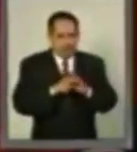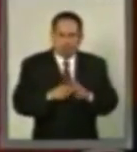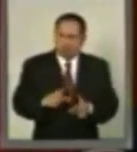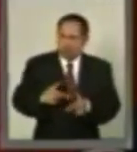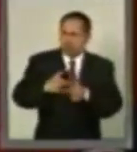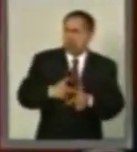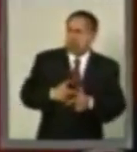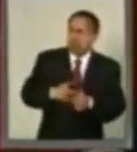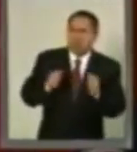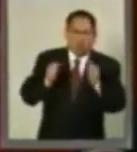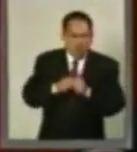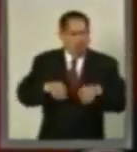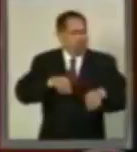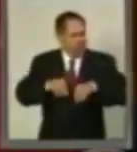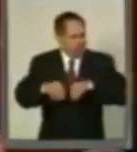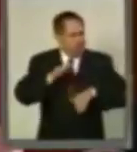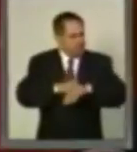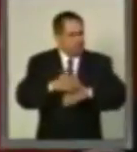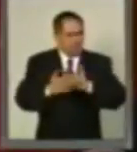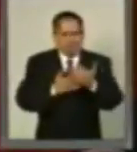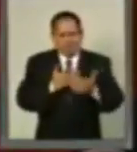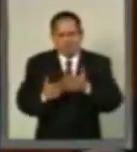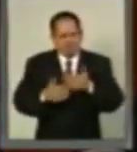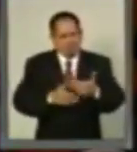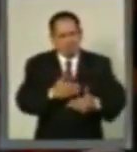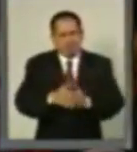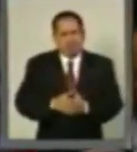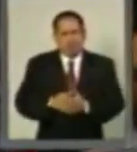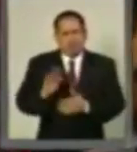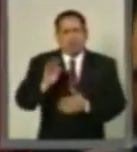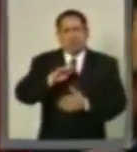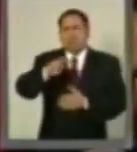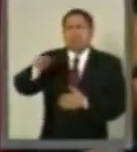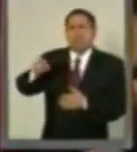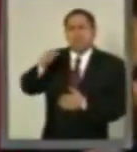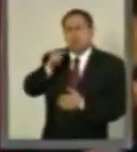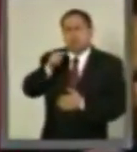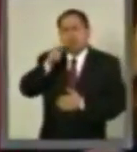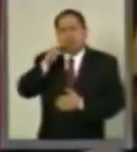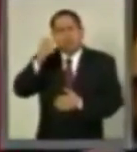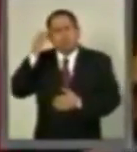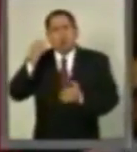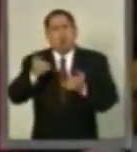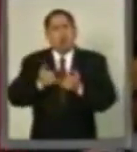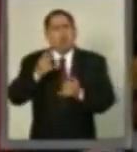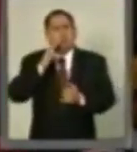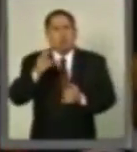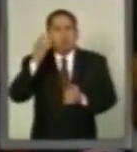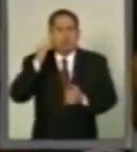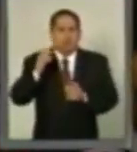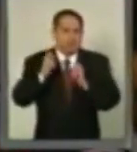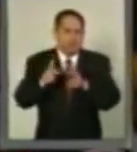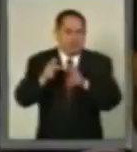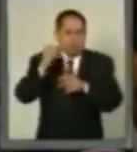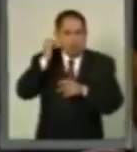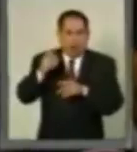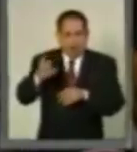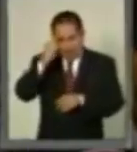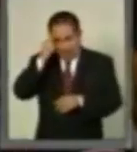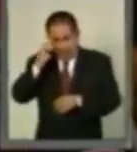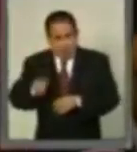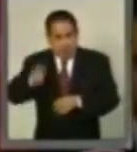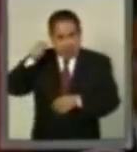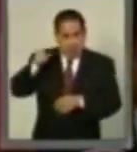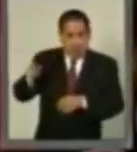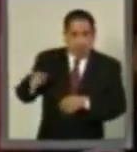se esté trabajando. Y hay circunstancias que desde acá no se ven, como no se veían el sismo de Chiapas y Oaxaca